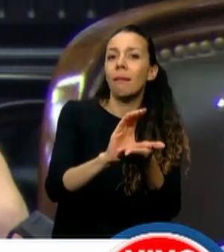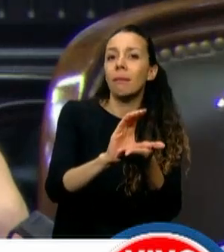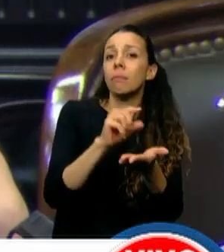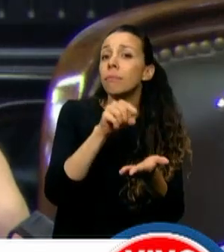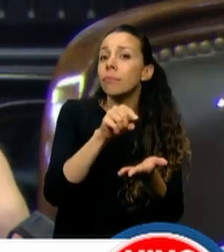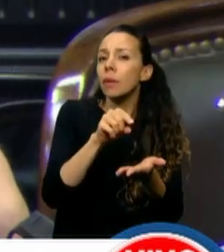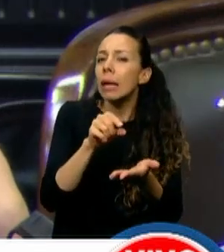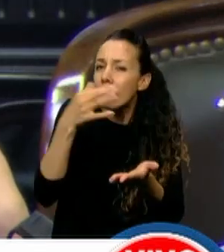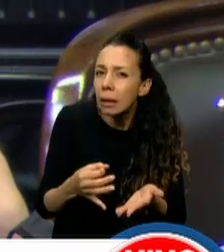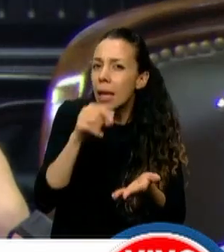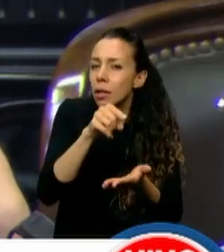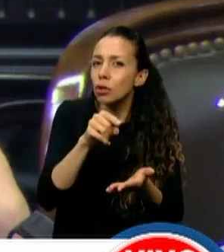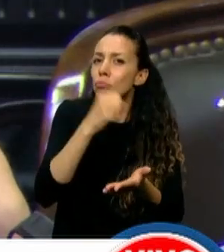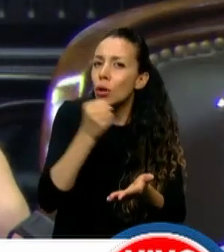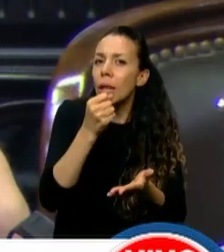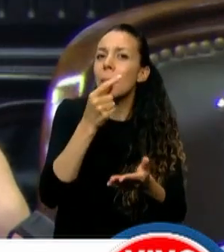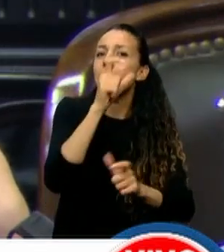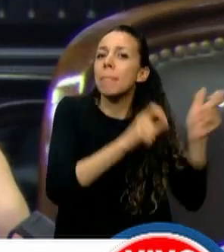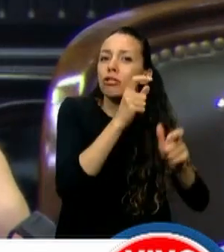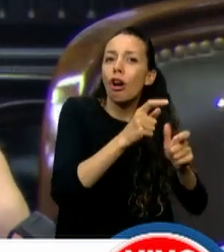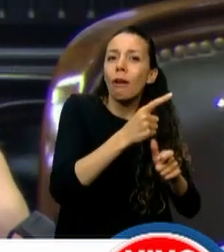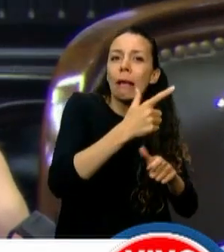indigencia. En Argentina hay